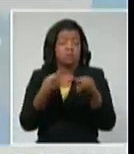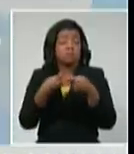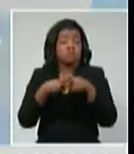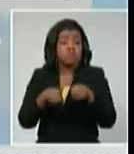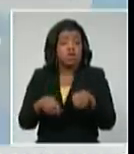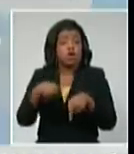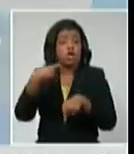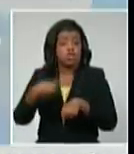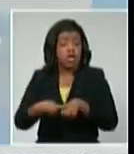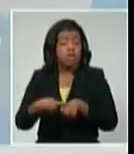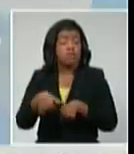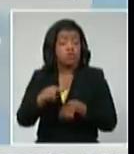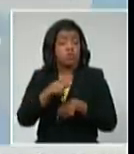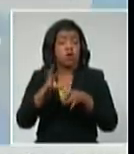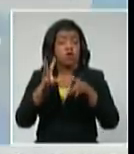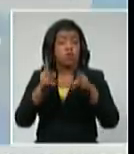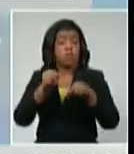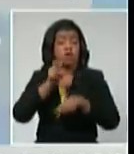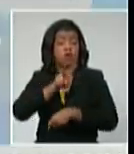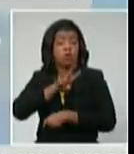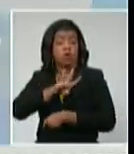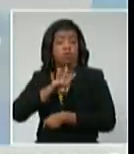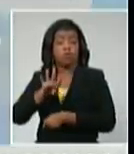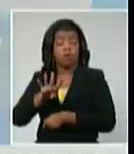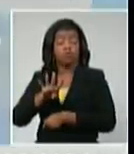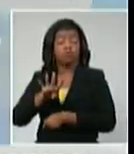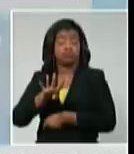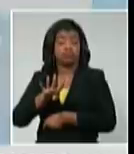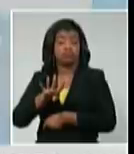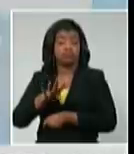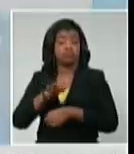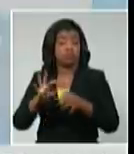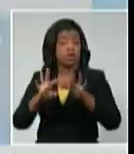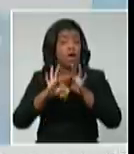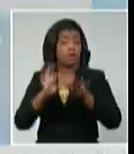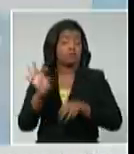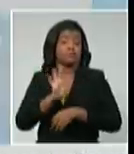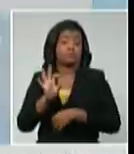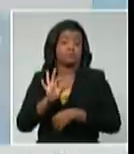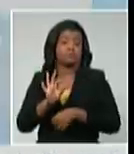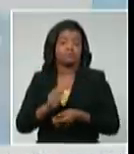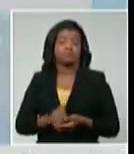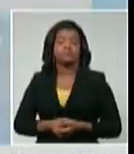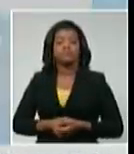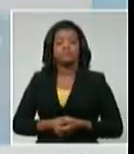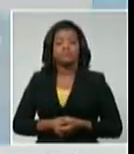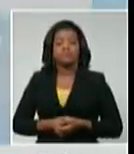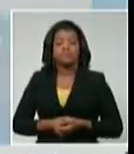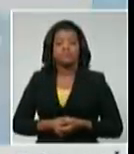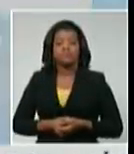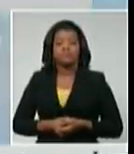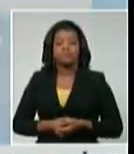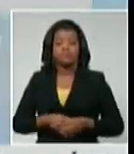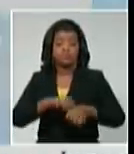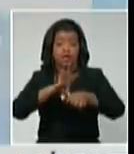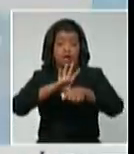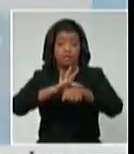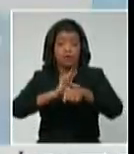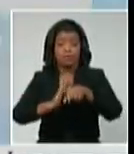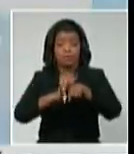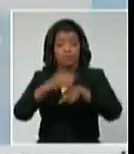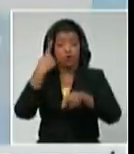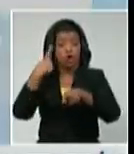de casos que es importante. De los diagnosticados importados, hemos